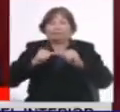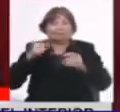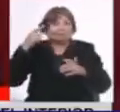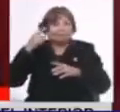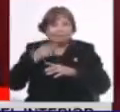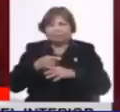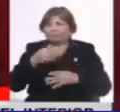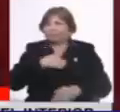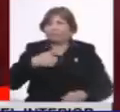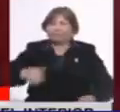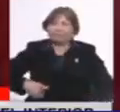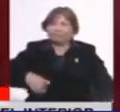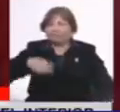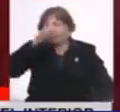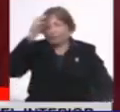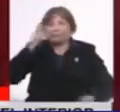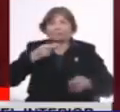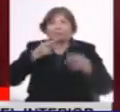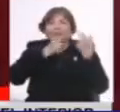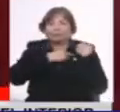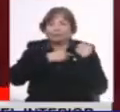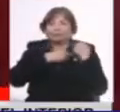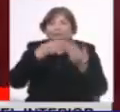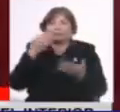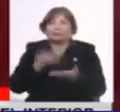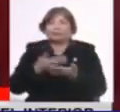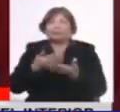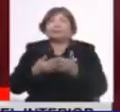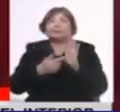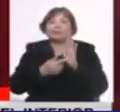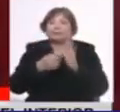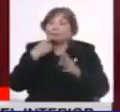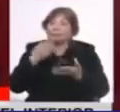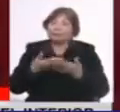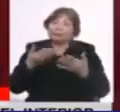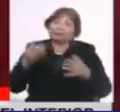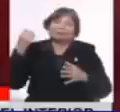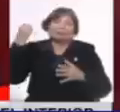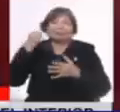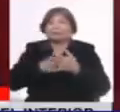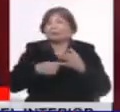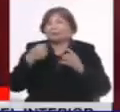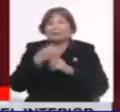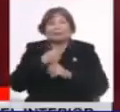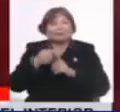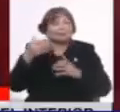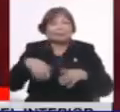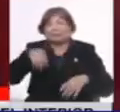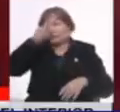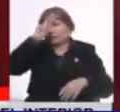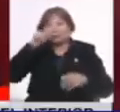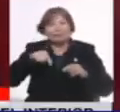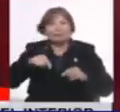imputar al presidente responsabilidades sin pruebas. Eso solamente nos hace daño al país.